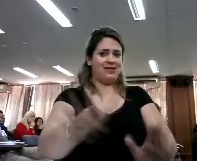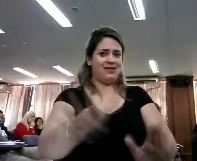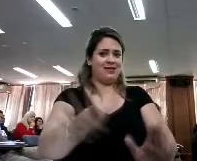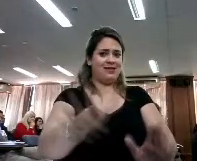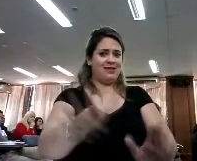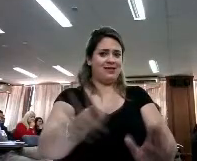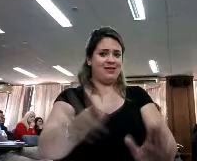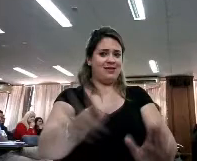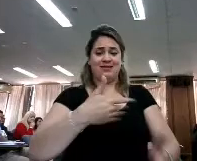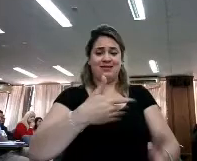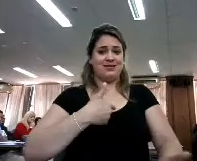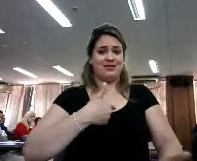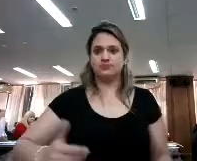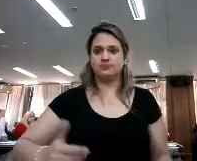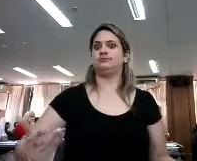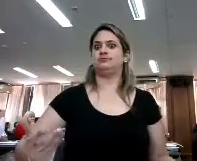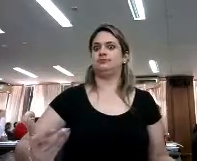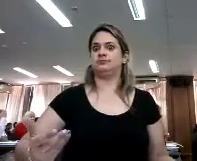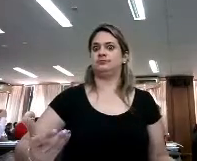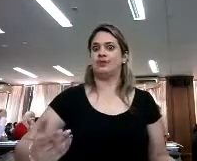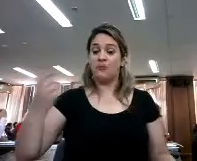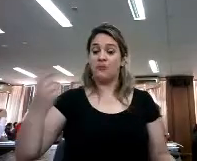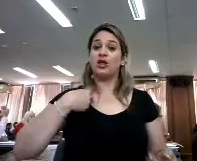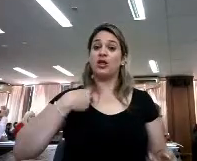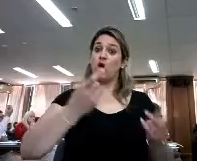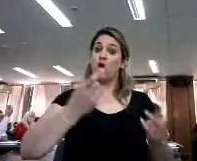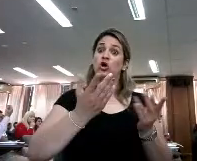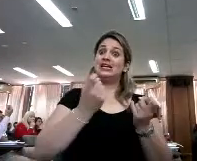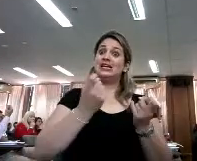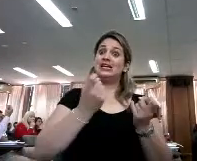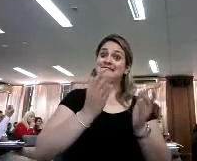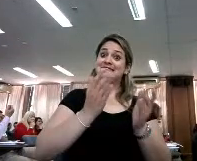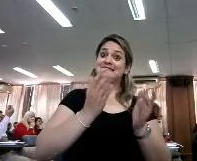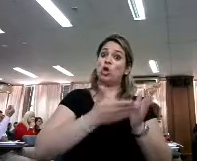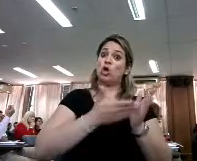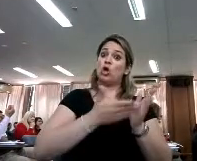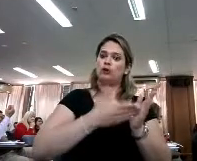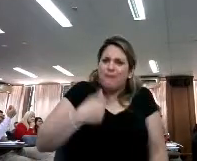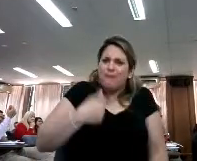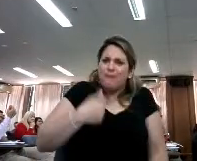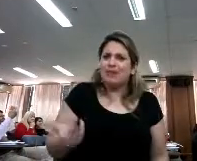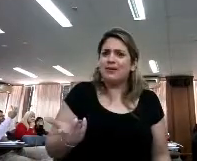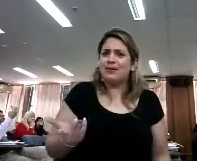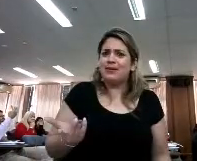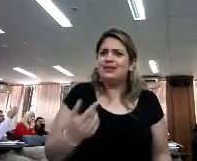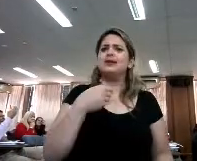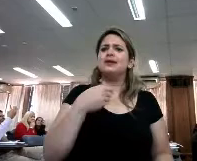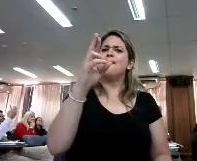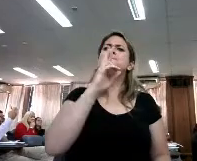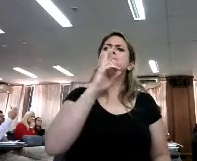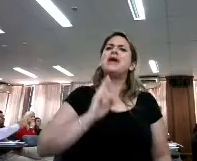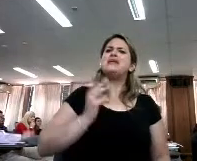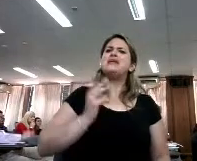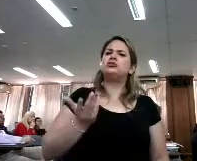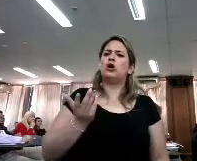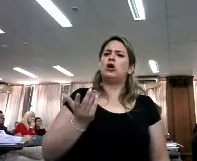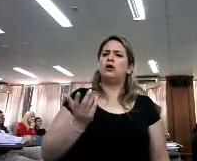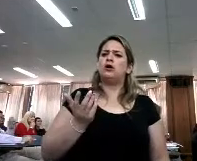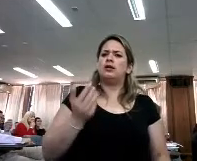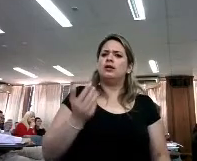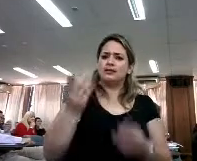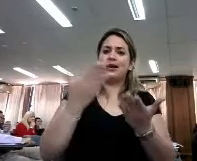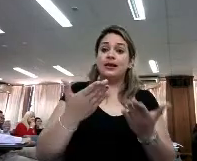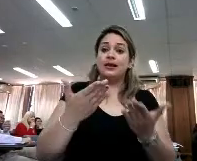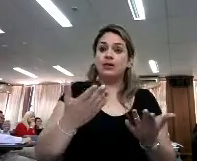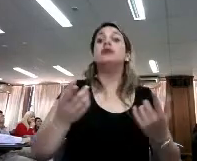que este la necesita acceder. Pues pide mi autorización, no, pero ¿para qué si tú igual vas a estar? No hay necesidad. ¿O qué